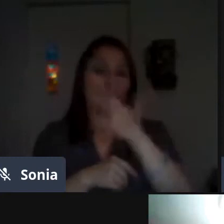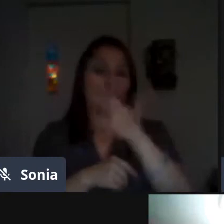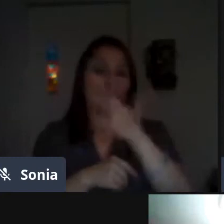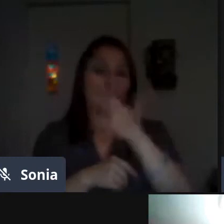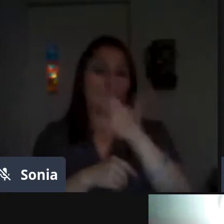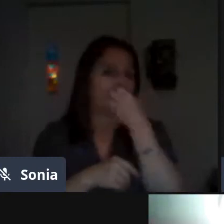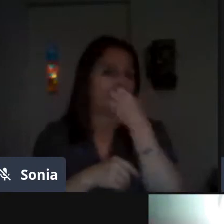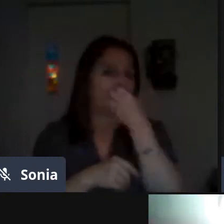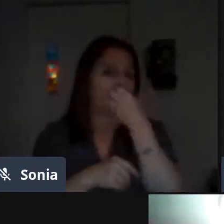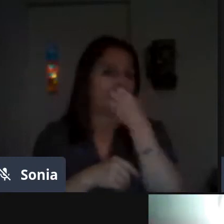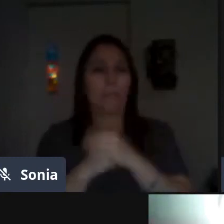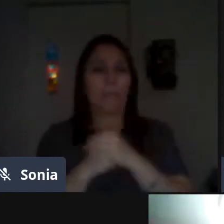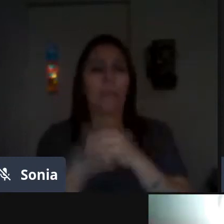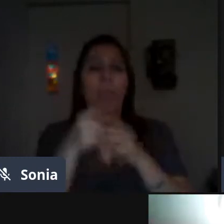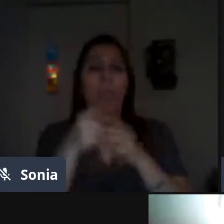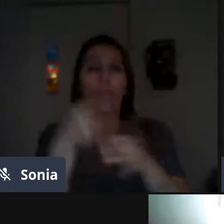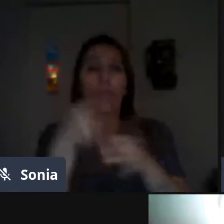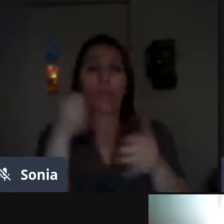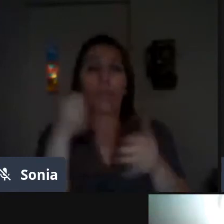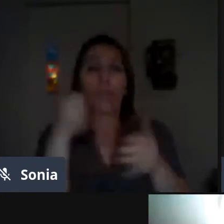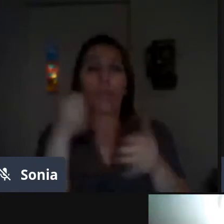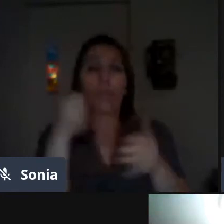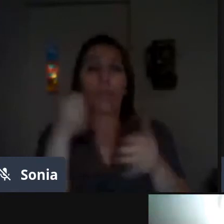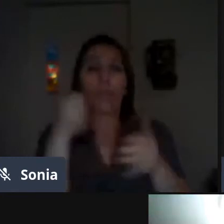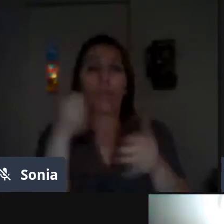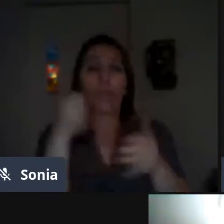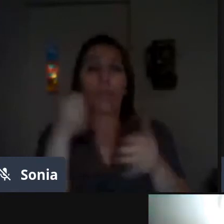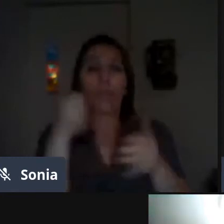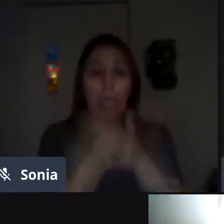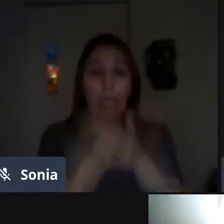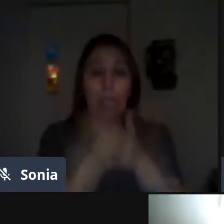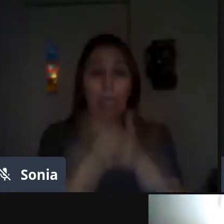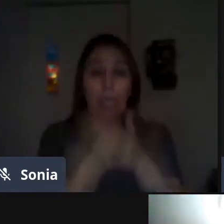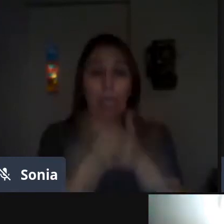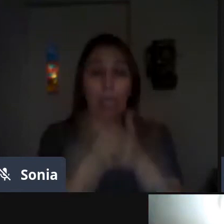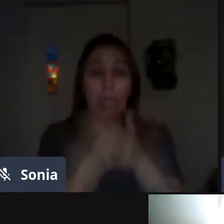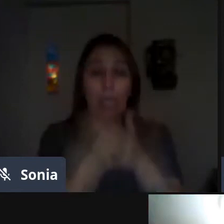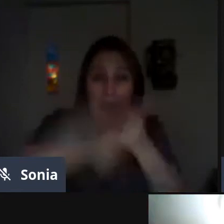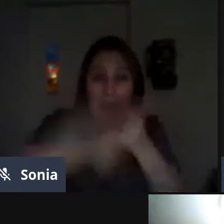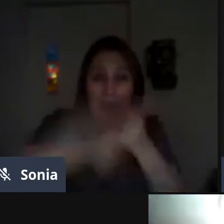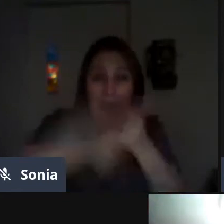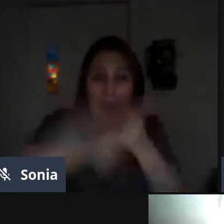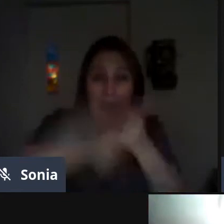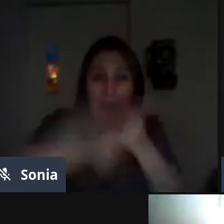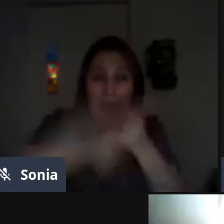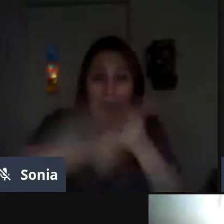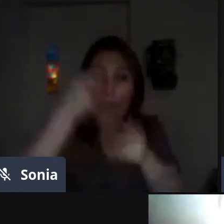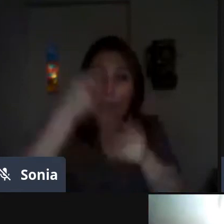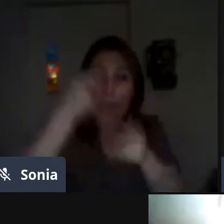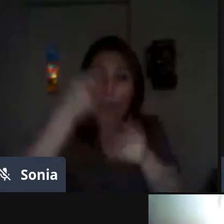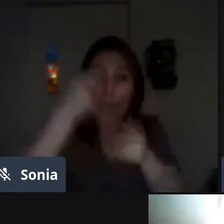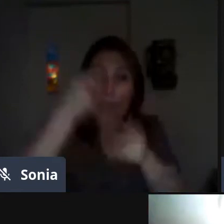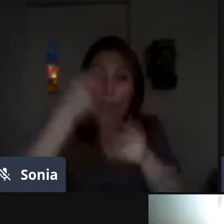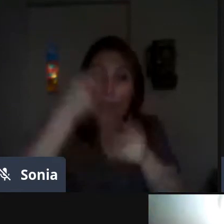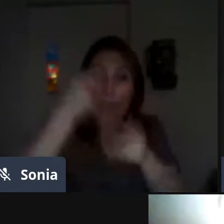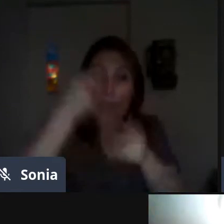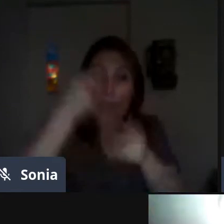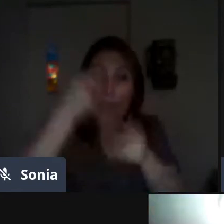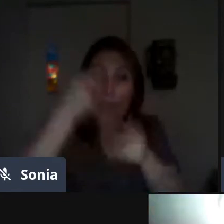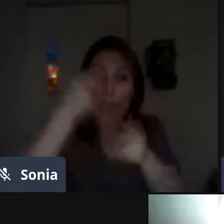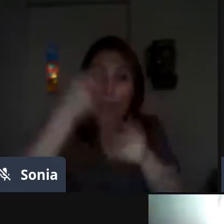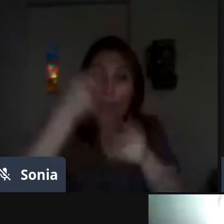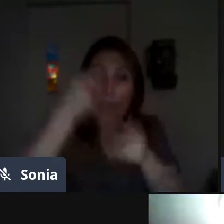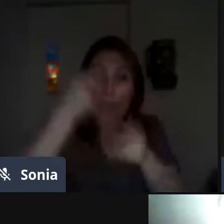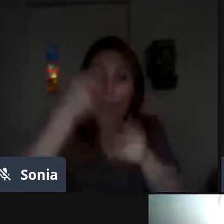el daño entonces esthercita es persiste así manu sainz en este documental que se se los recomiendo